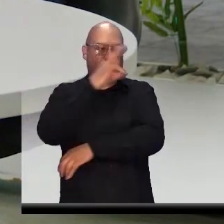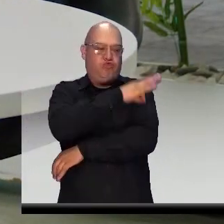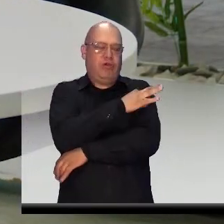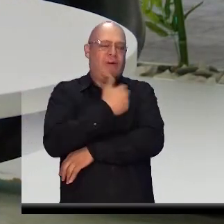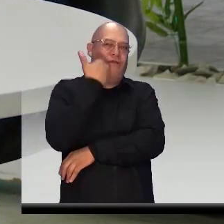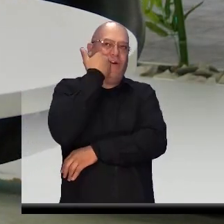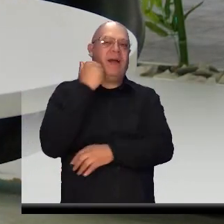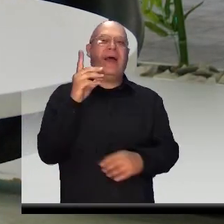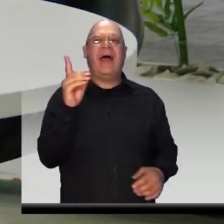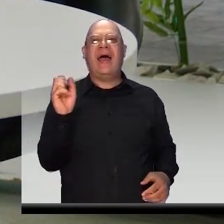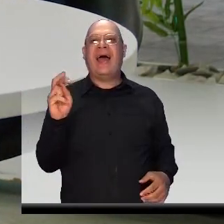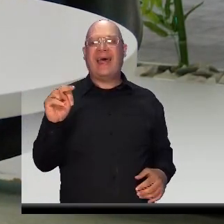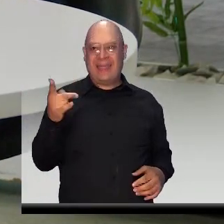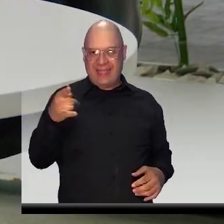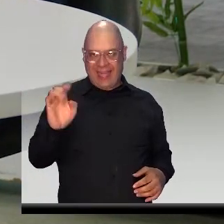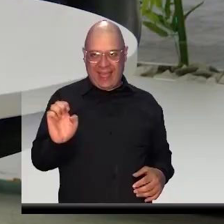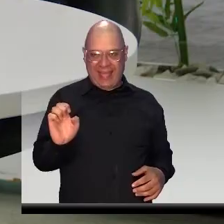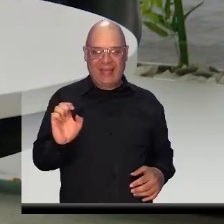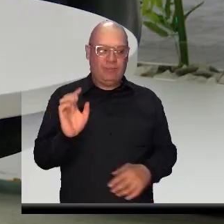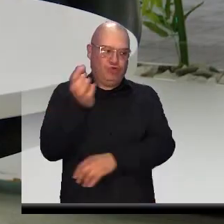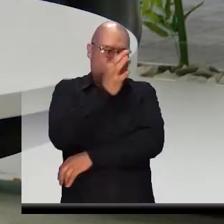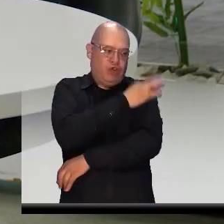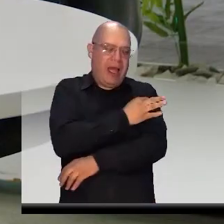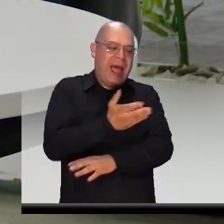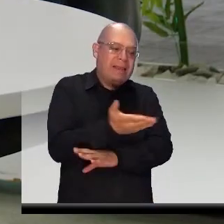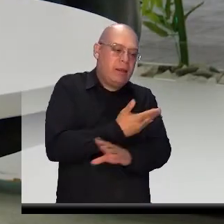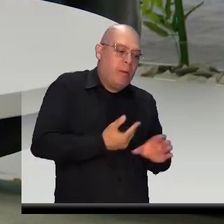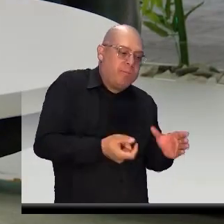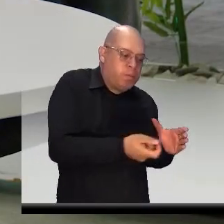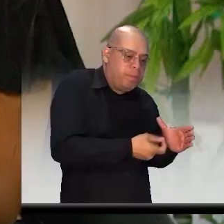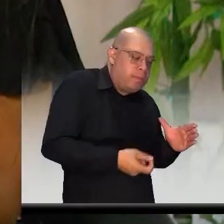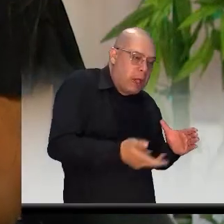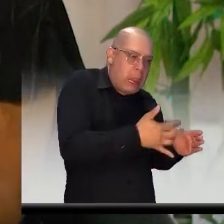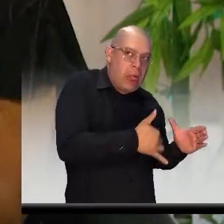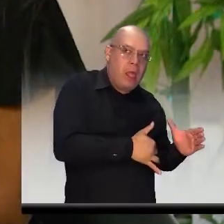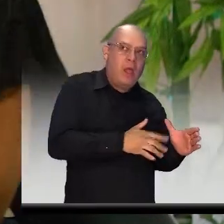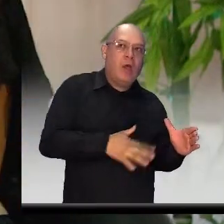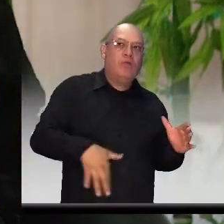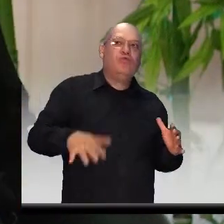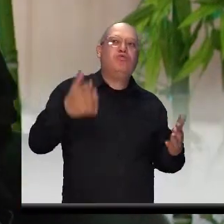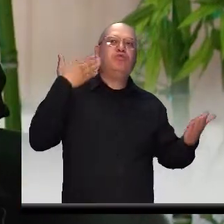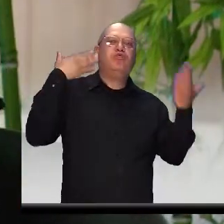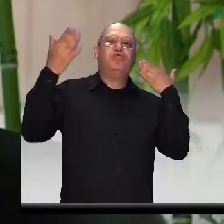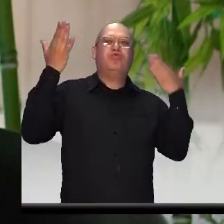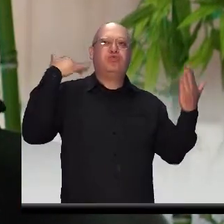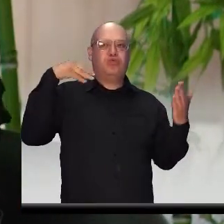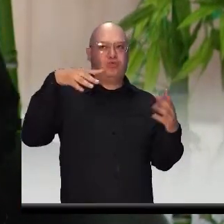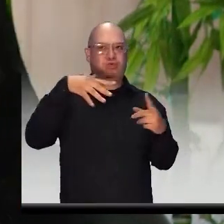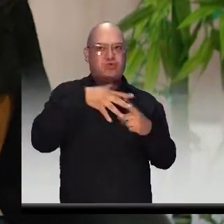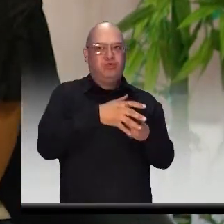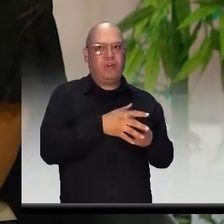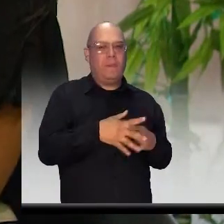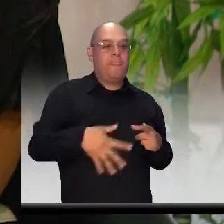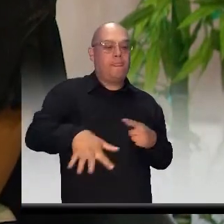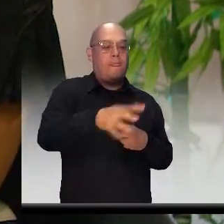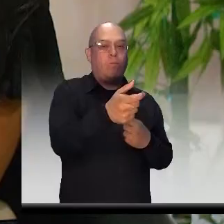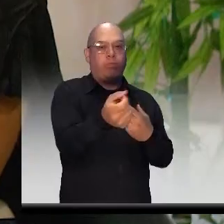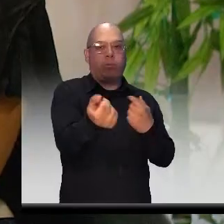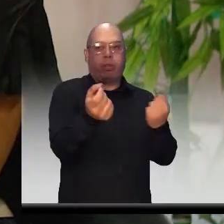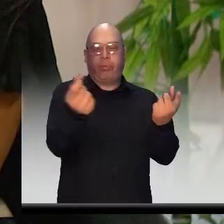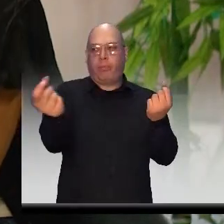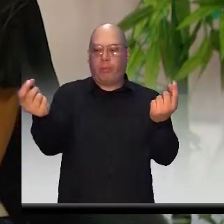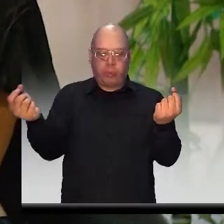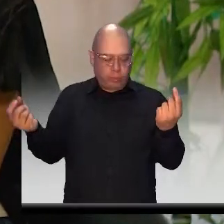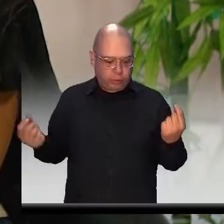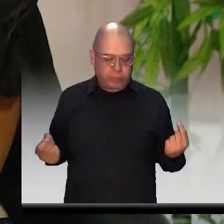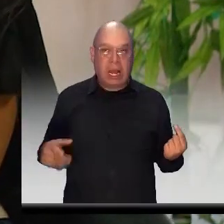nicho, pues lugares donde no colonizaba, ya los cambios en los patrones del clima ha permitido que sí esté en lugares donde antes en el departamento no